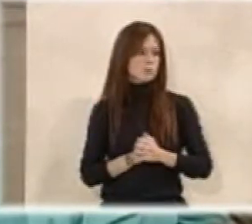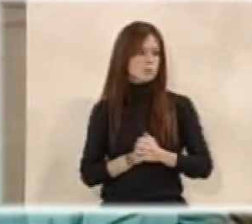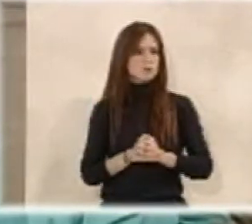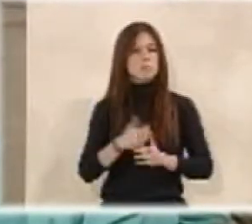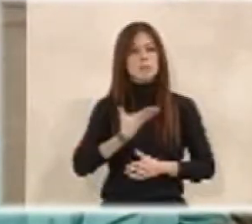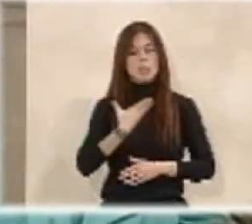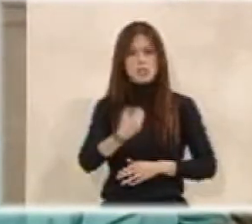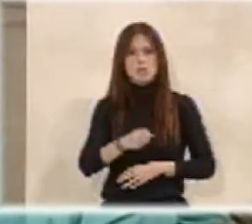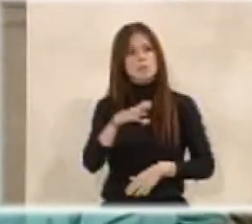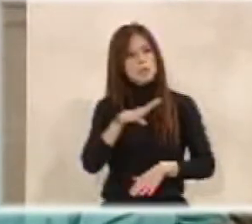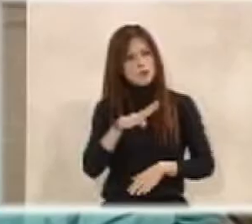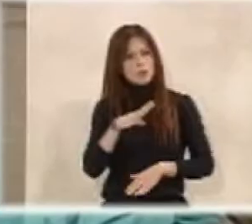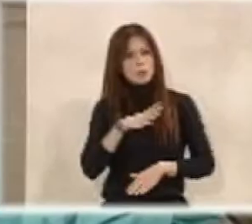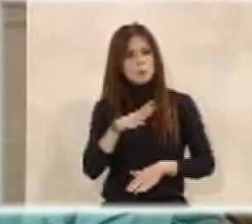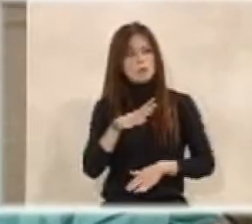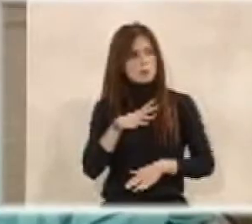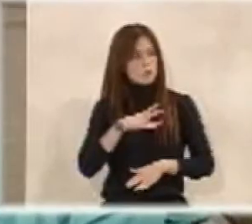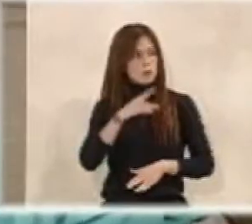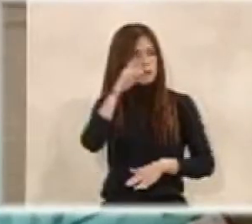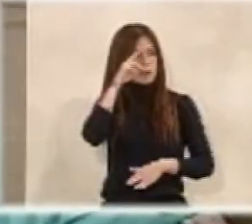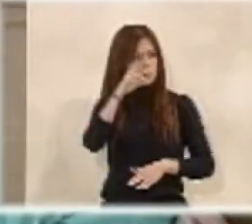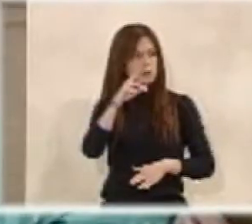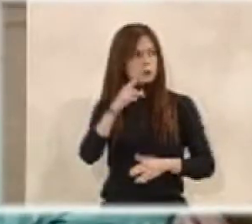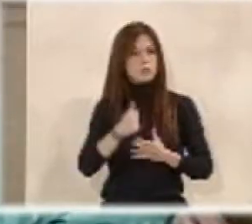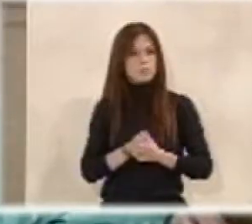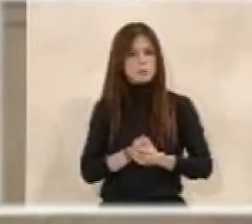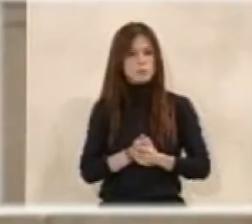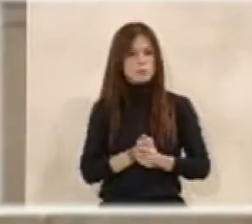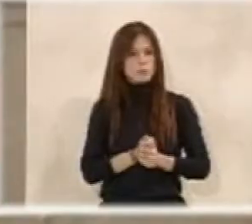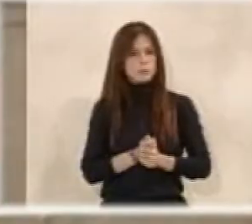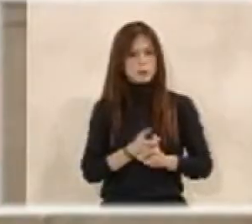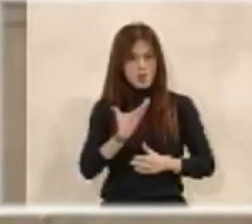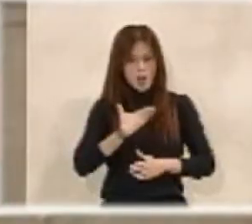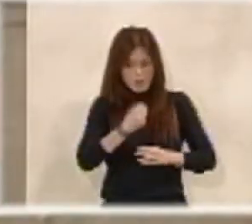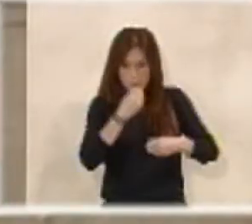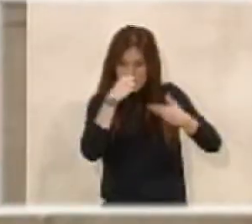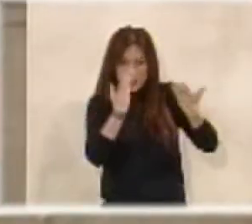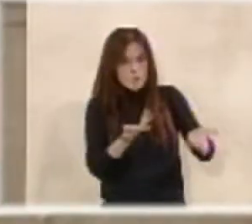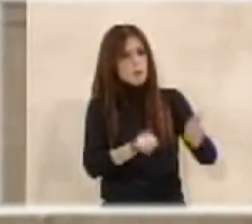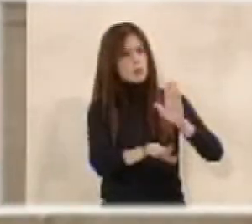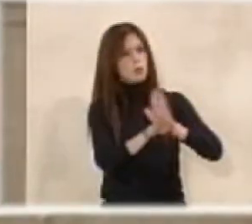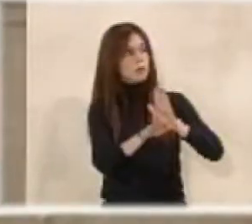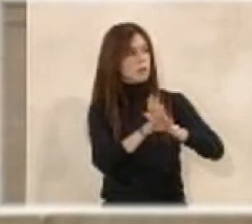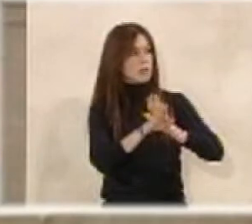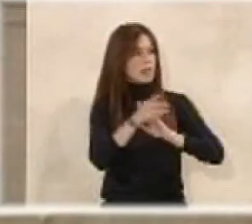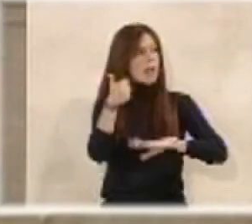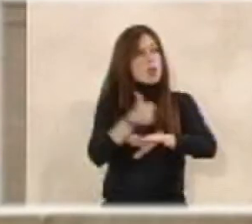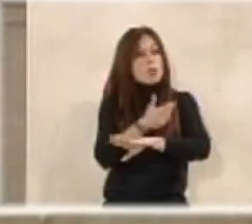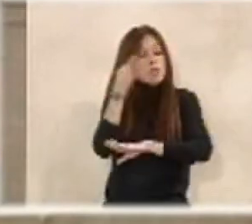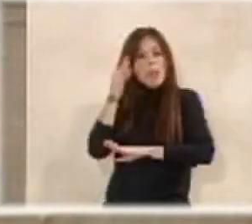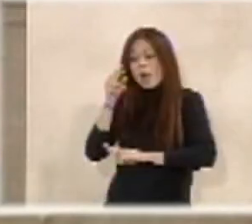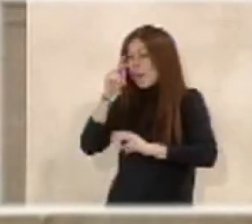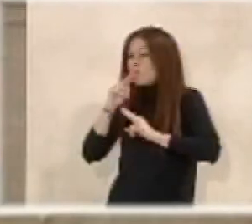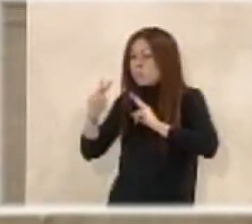Por favor, vamos a respetar con lo bien. Bueno, pues ya está, como estamos bien, vamos a seguir cada uno respetando los turnos de